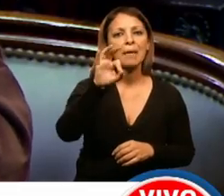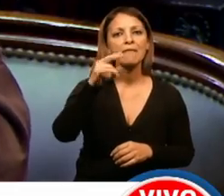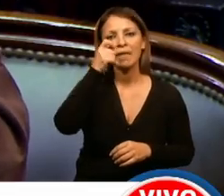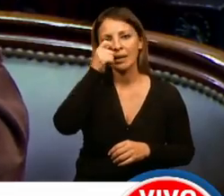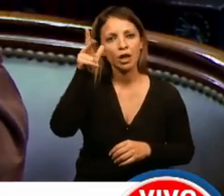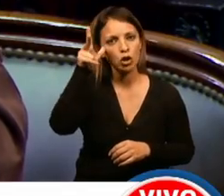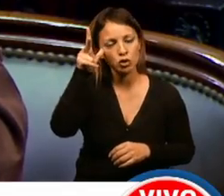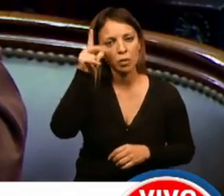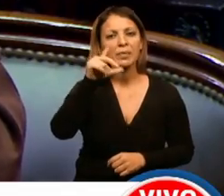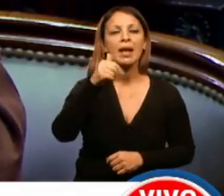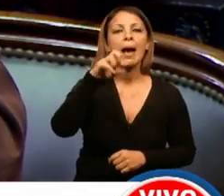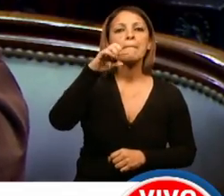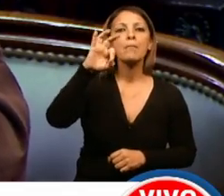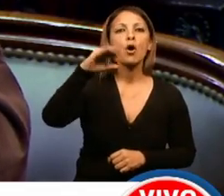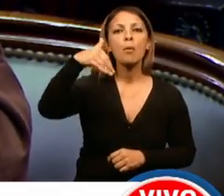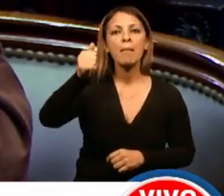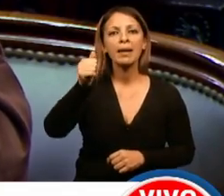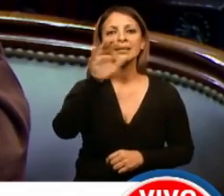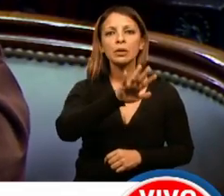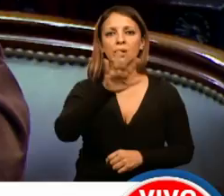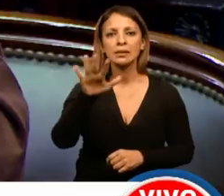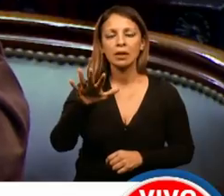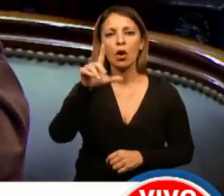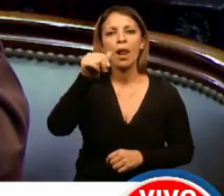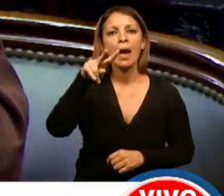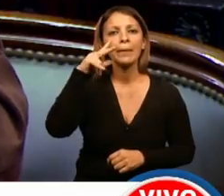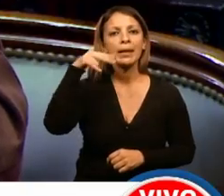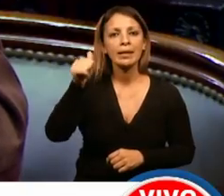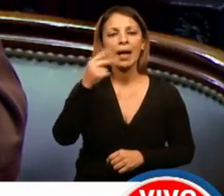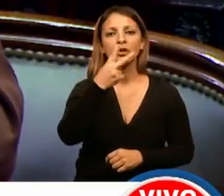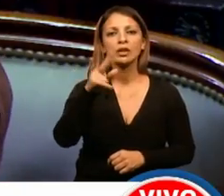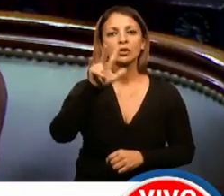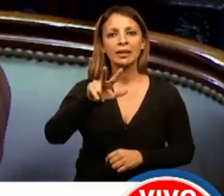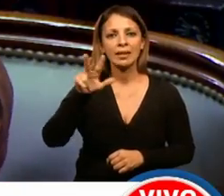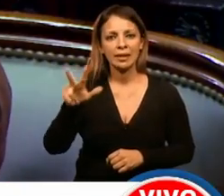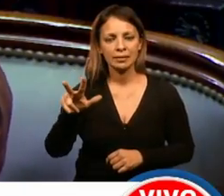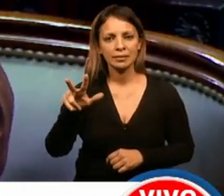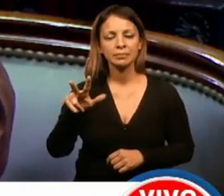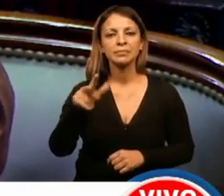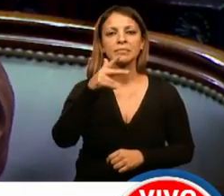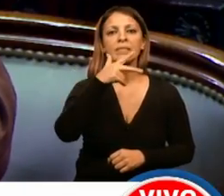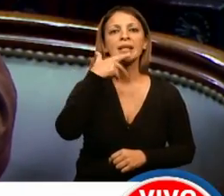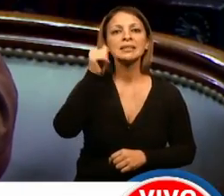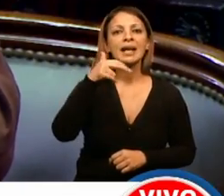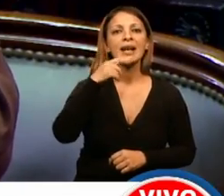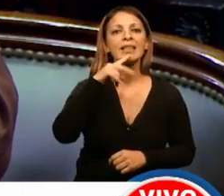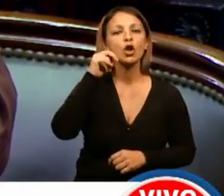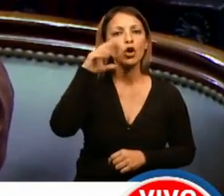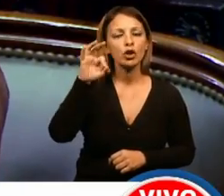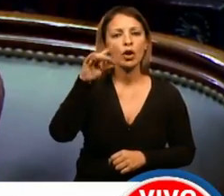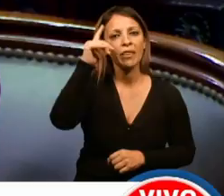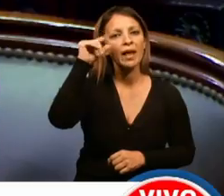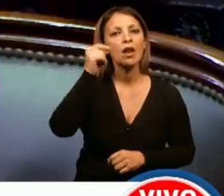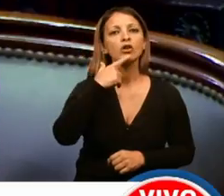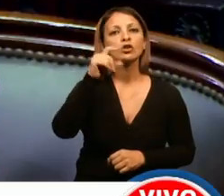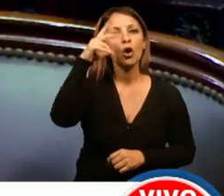la poma 55 la viña 233 sana e san antonio de los cobres que el